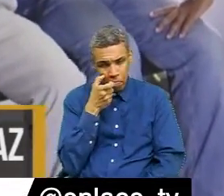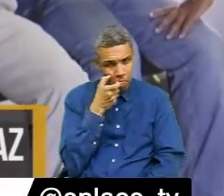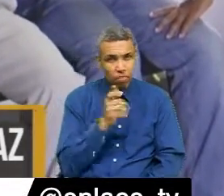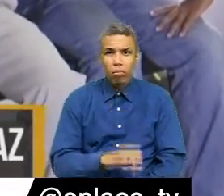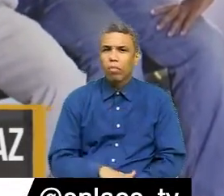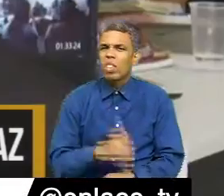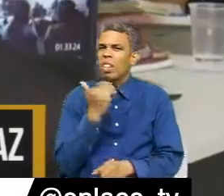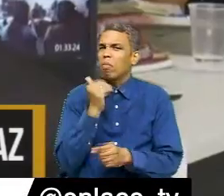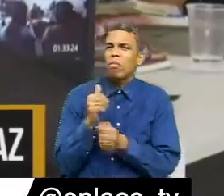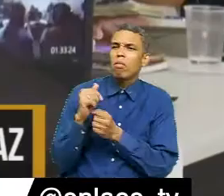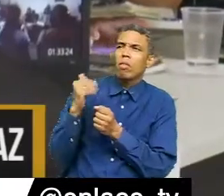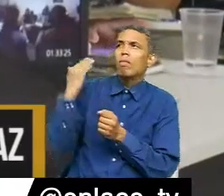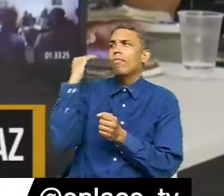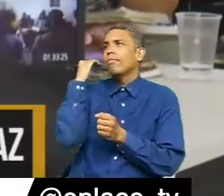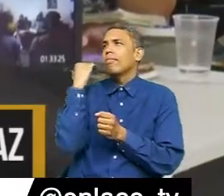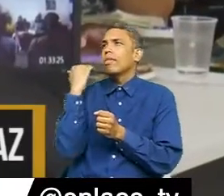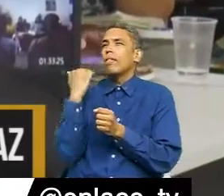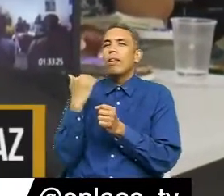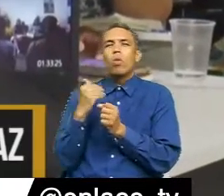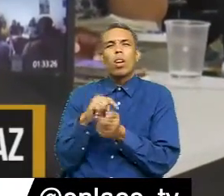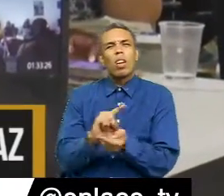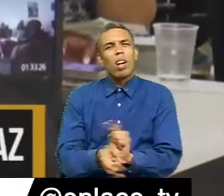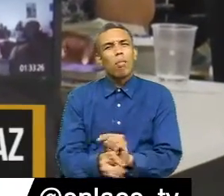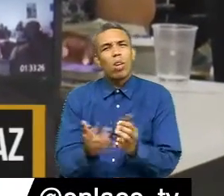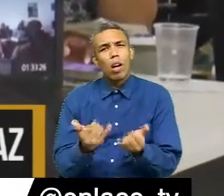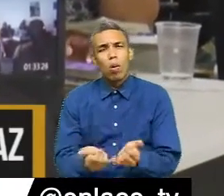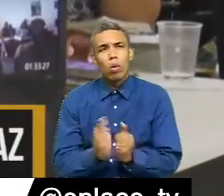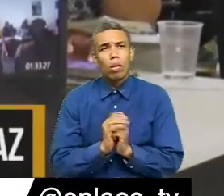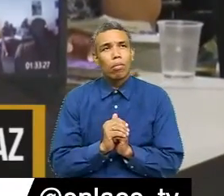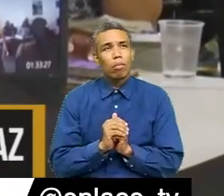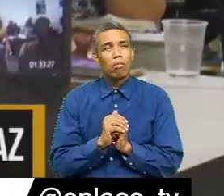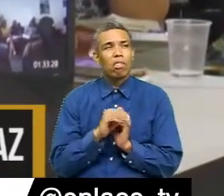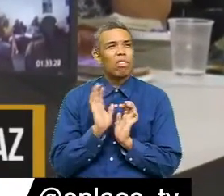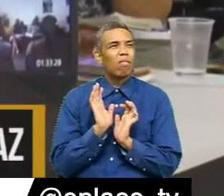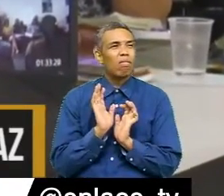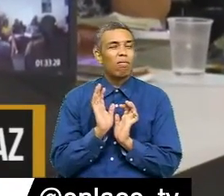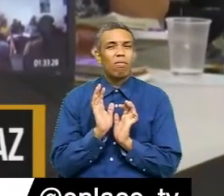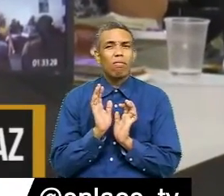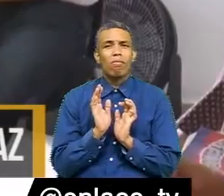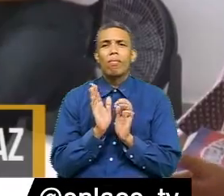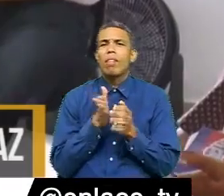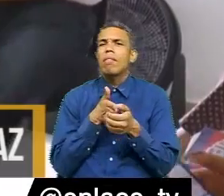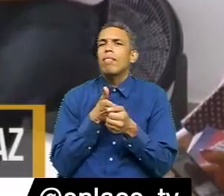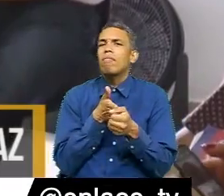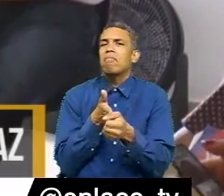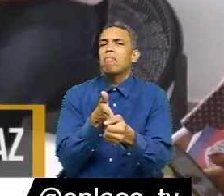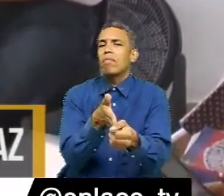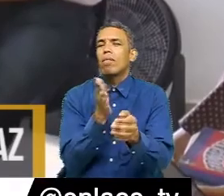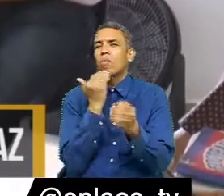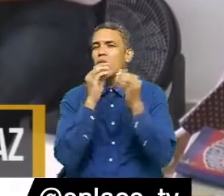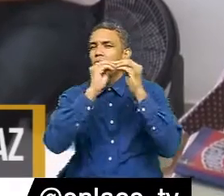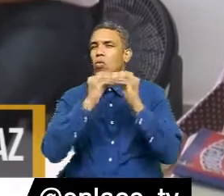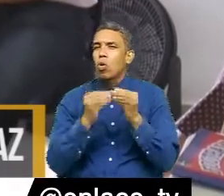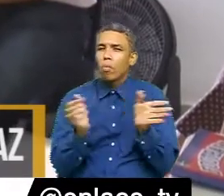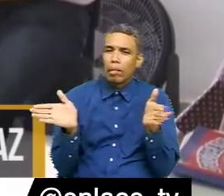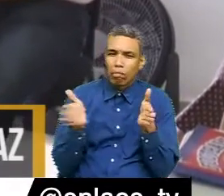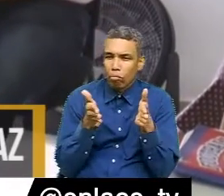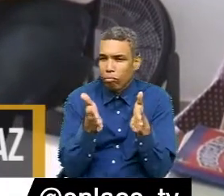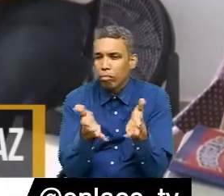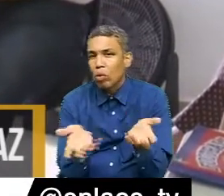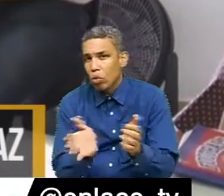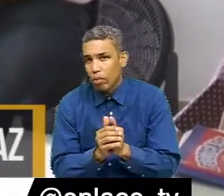de protección para continuar en nuestra lucha. De todas maneras, las organizaciones